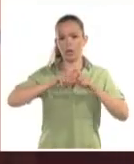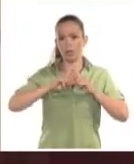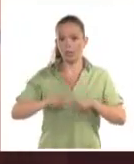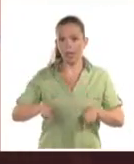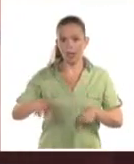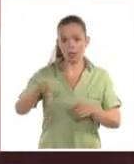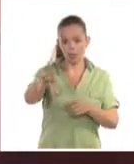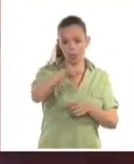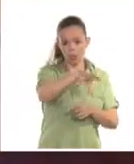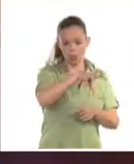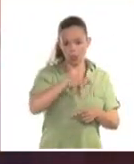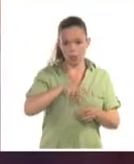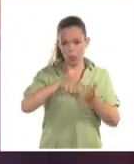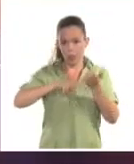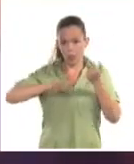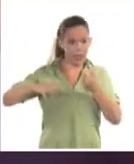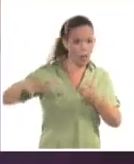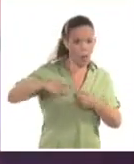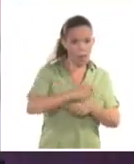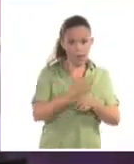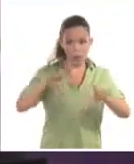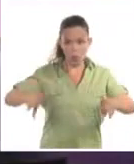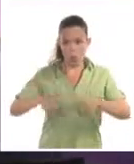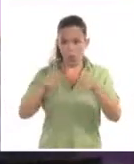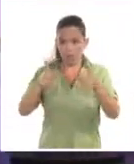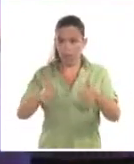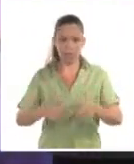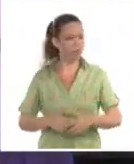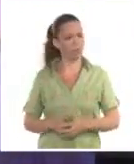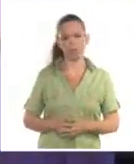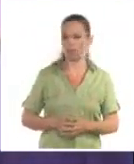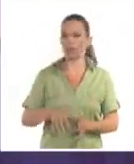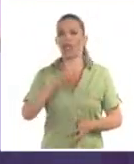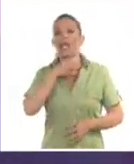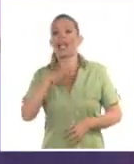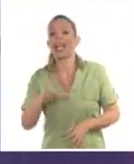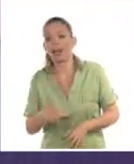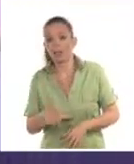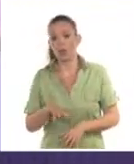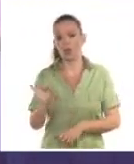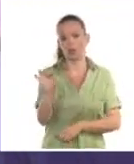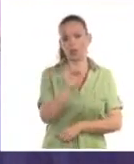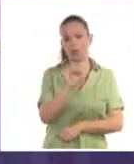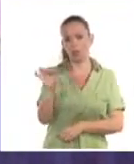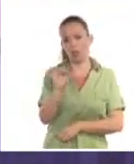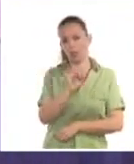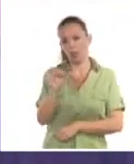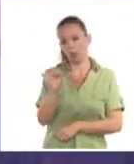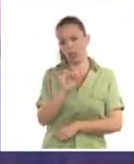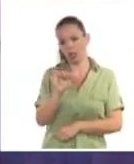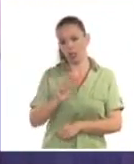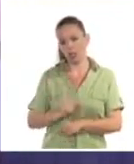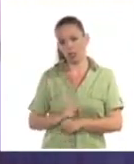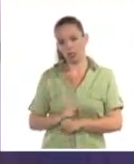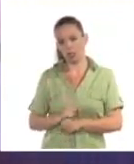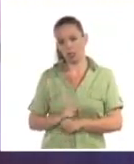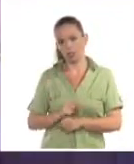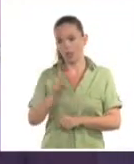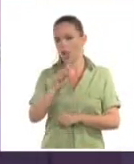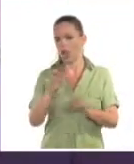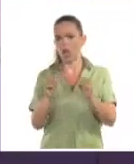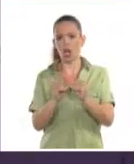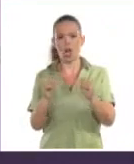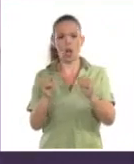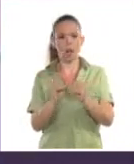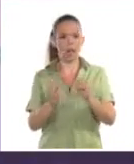práctica de manera específica en el caso de la transportación insistió no se justifica el incremento desmedido de